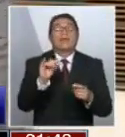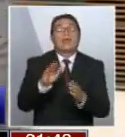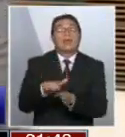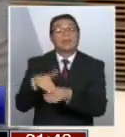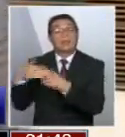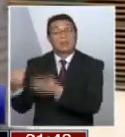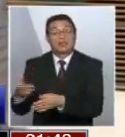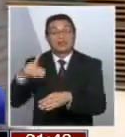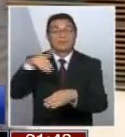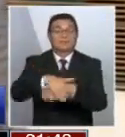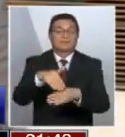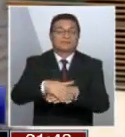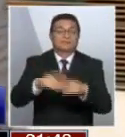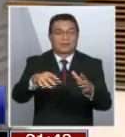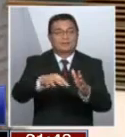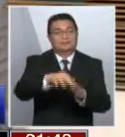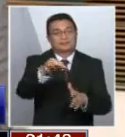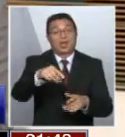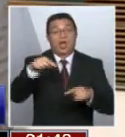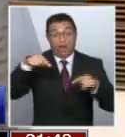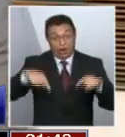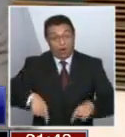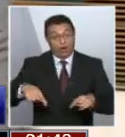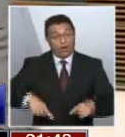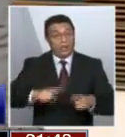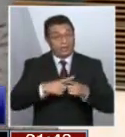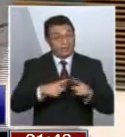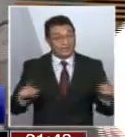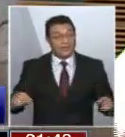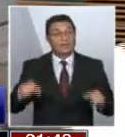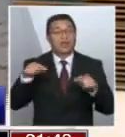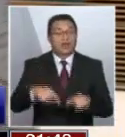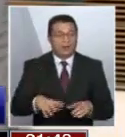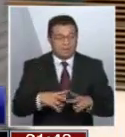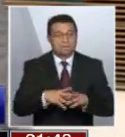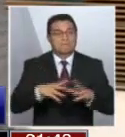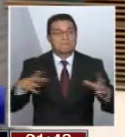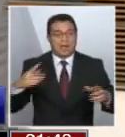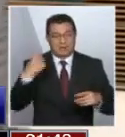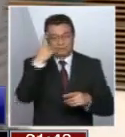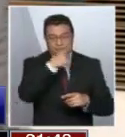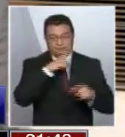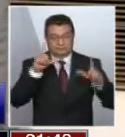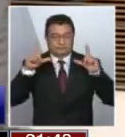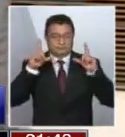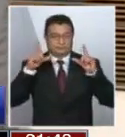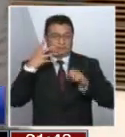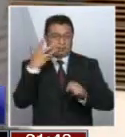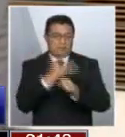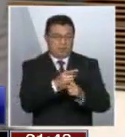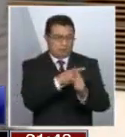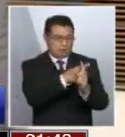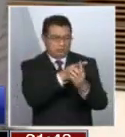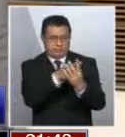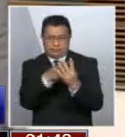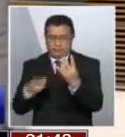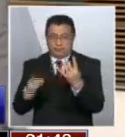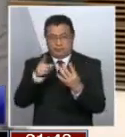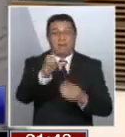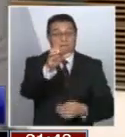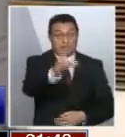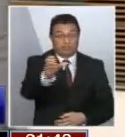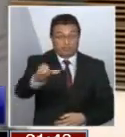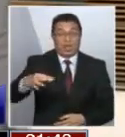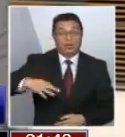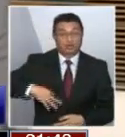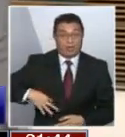en la elección propiamente tal. Hoy día, en cambio, va a haber muchos más candidatos, va a ser mucho más competitivo y va a ser la gente la